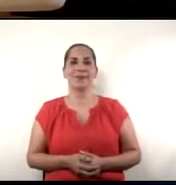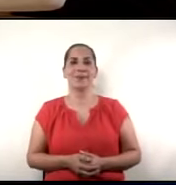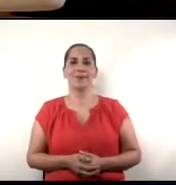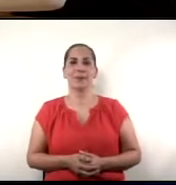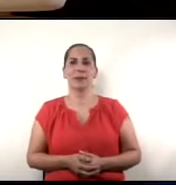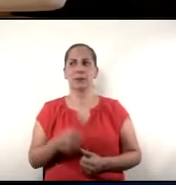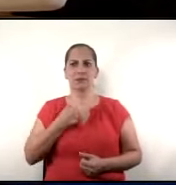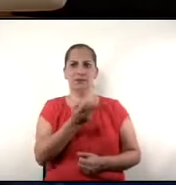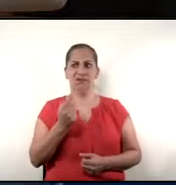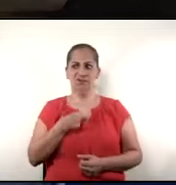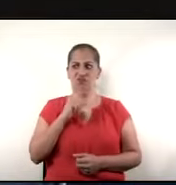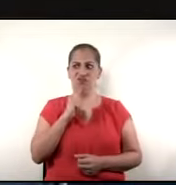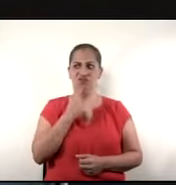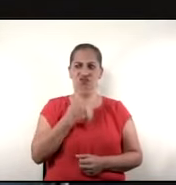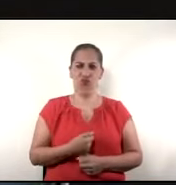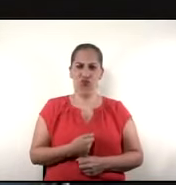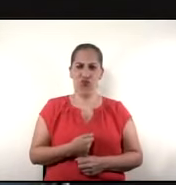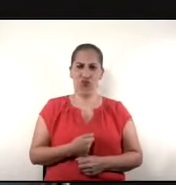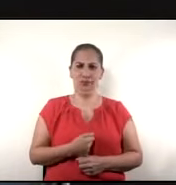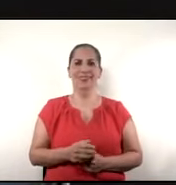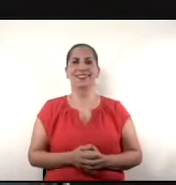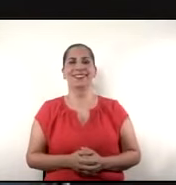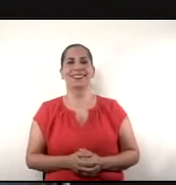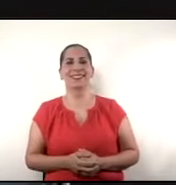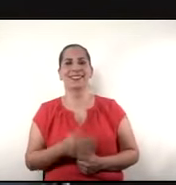Estamos muy serios. Muchas gracias.